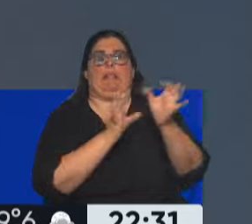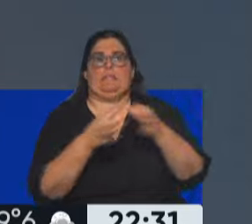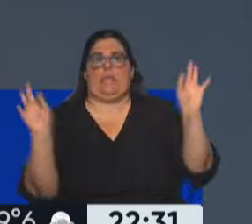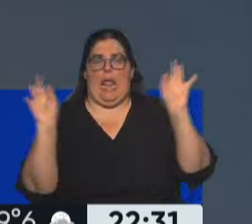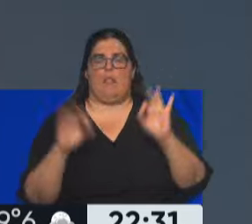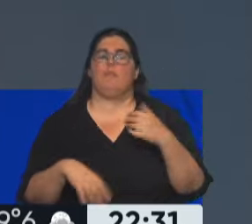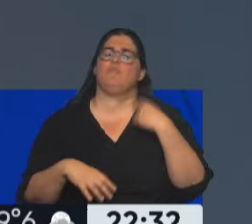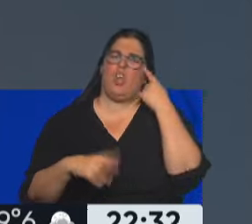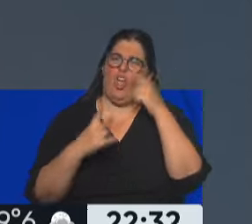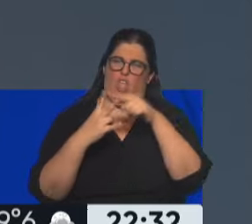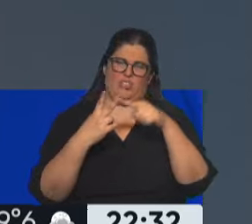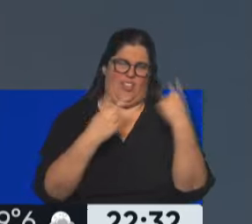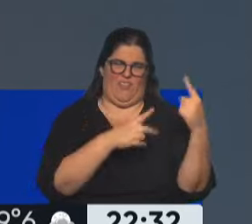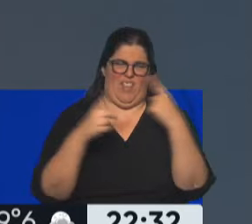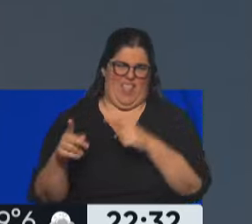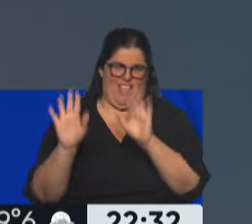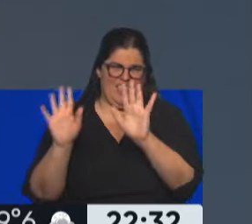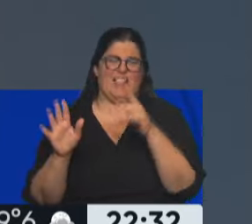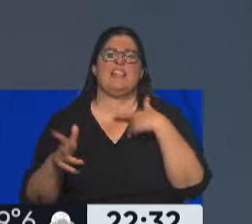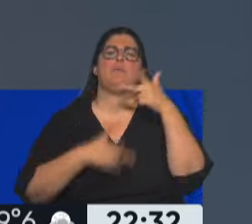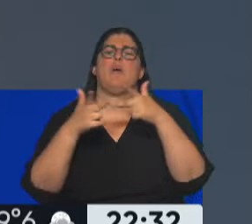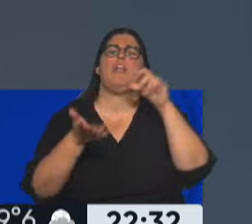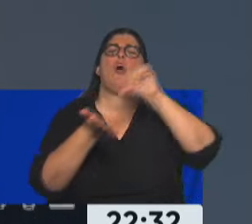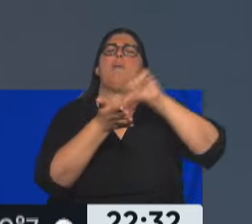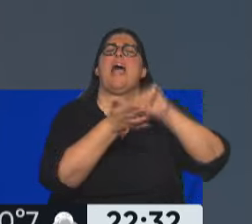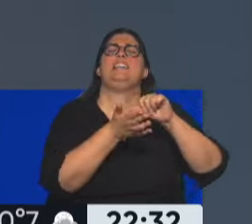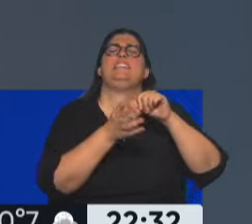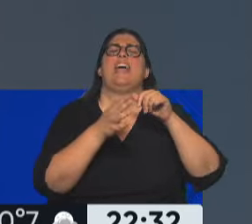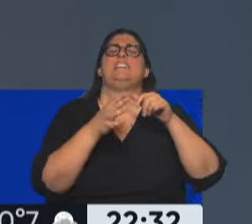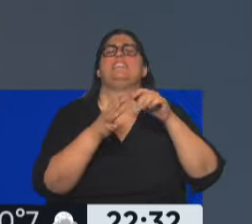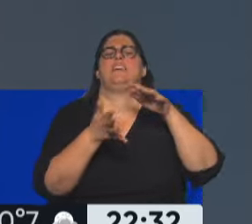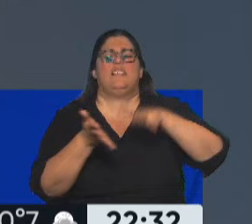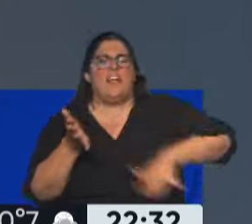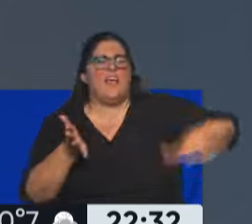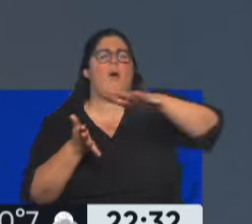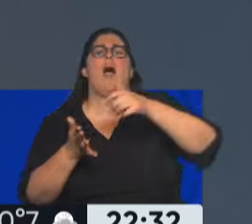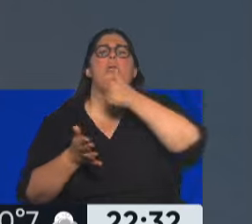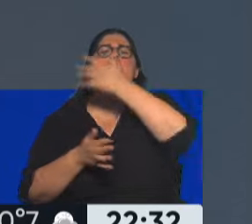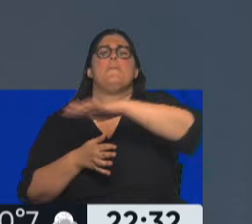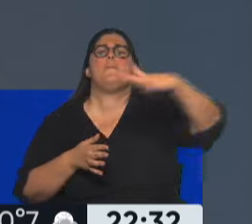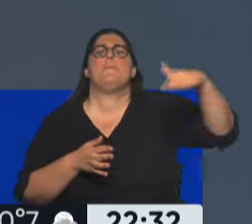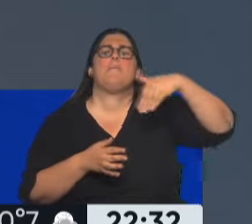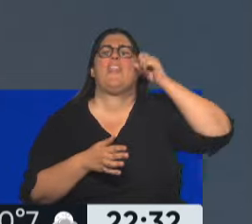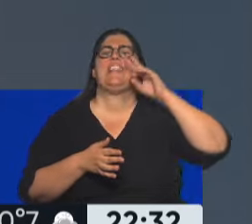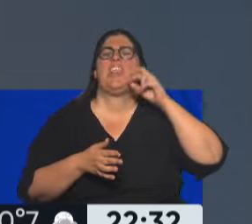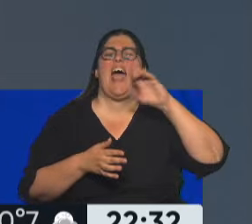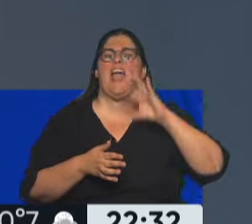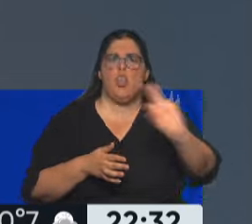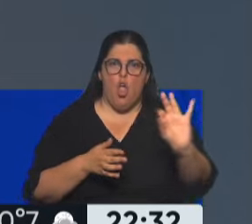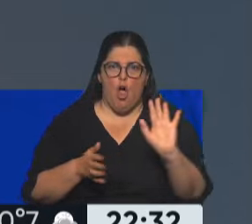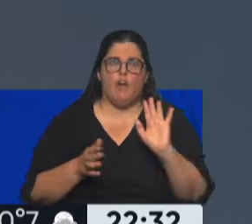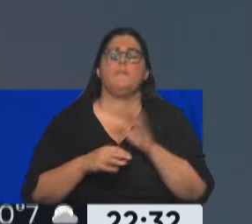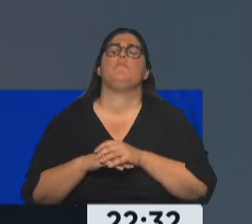instancias distintas. Además, primero estamos hablando de todos países mediterráneos. Es como que la Europa frugal, que impulsa medidas de austeridad fiscal